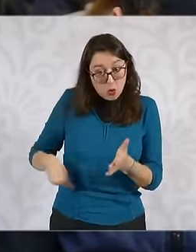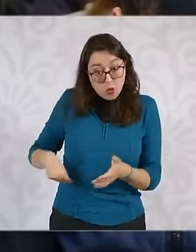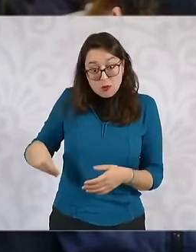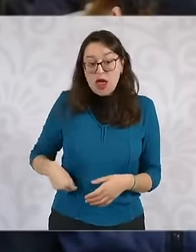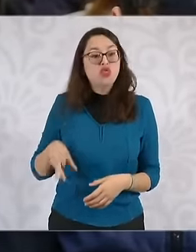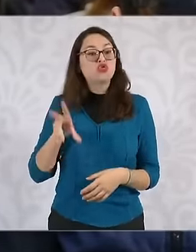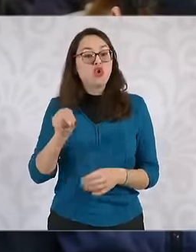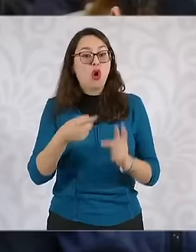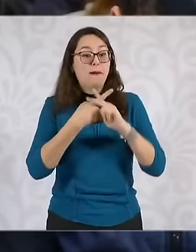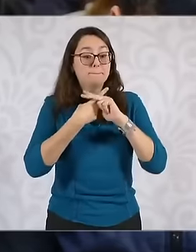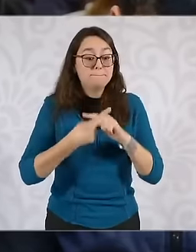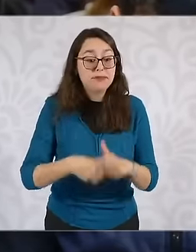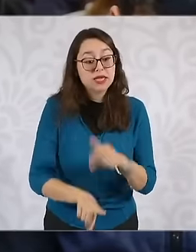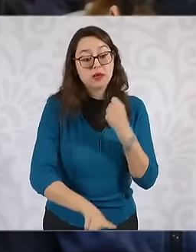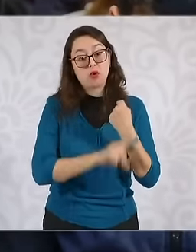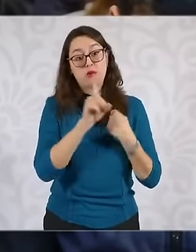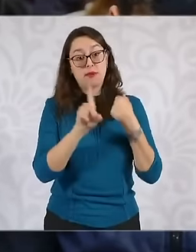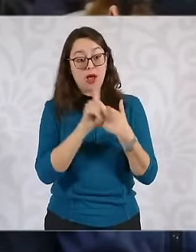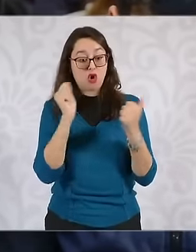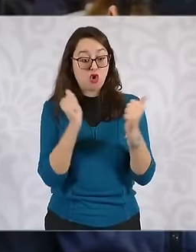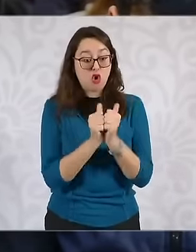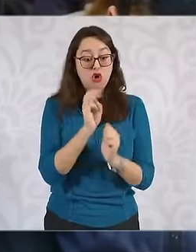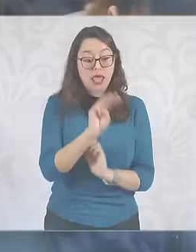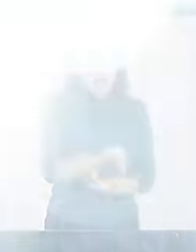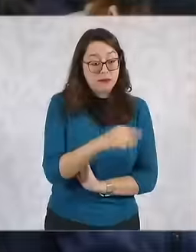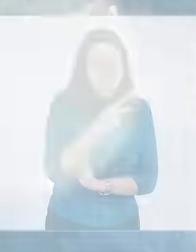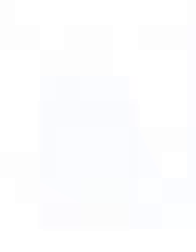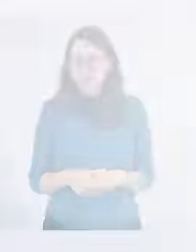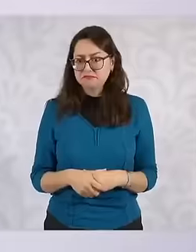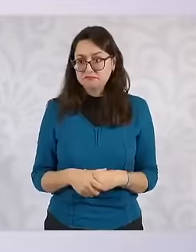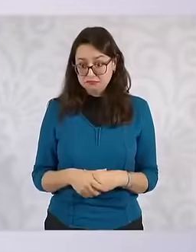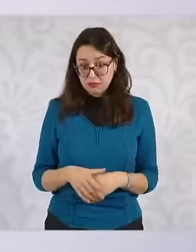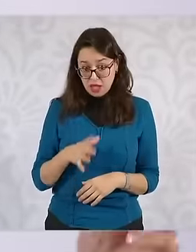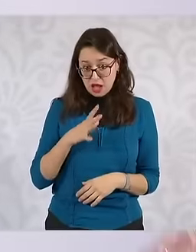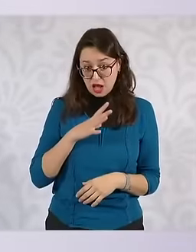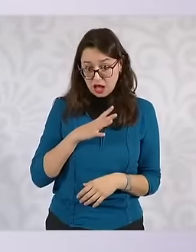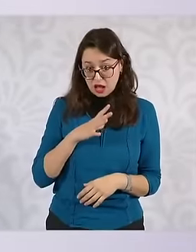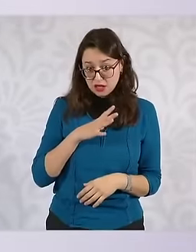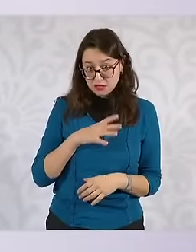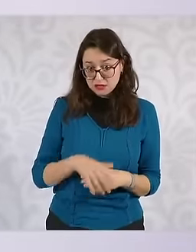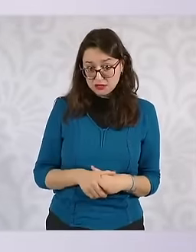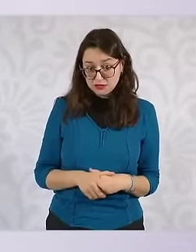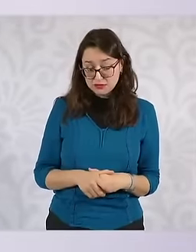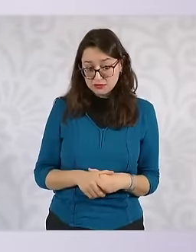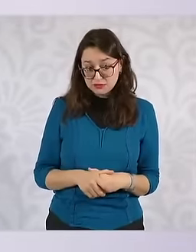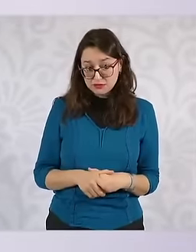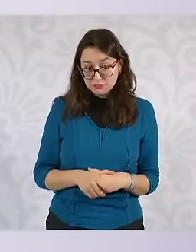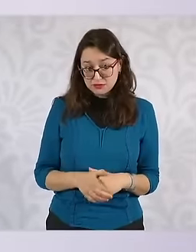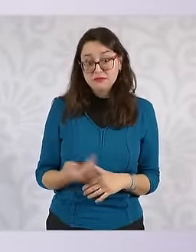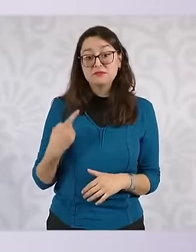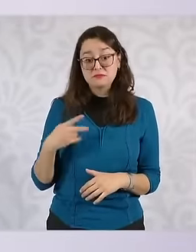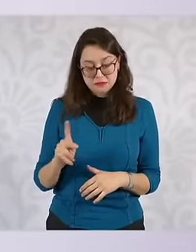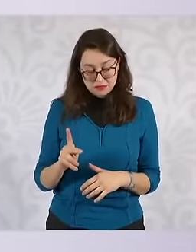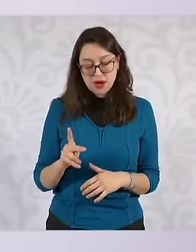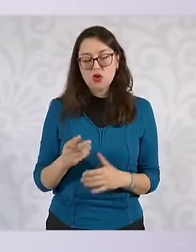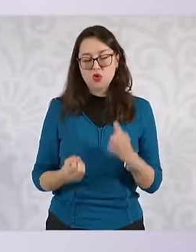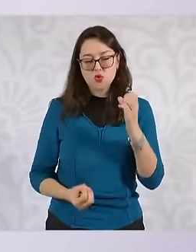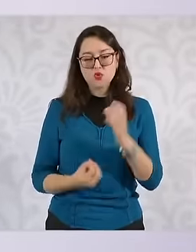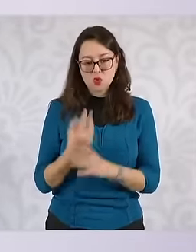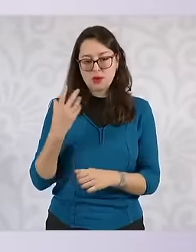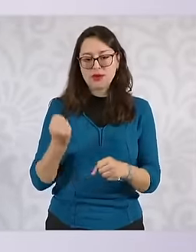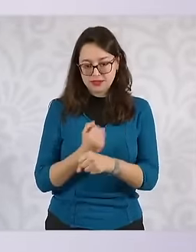haciendo preguntas fuera de serie, al grado que la misma presidenta tenía ganas de sacarla porque solo quita el